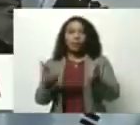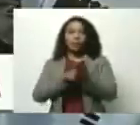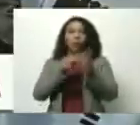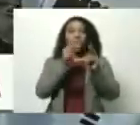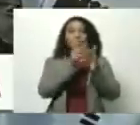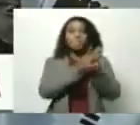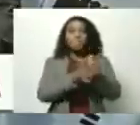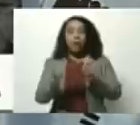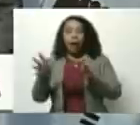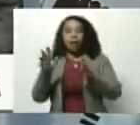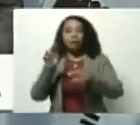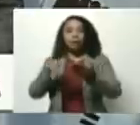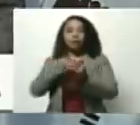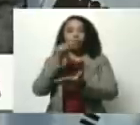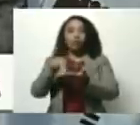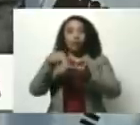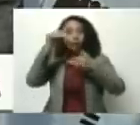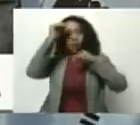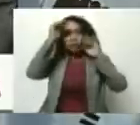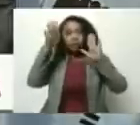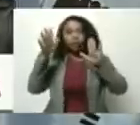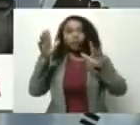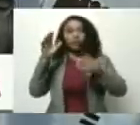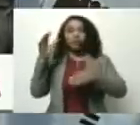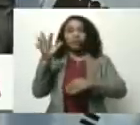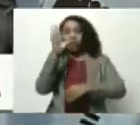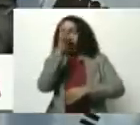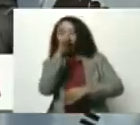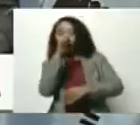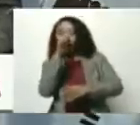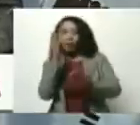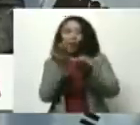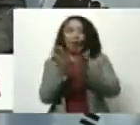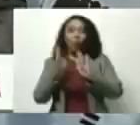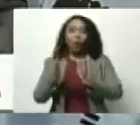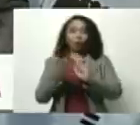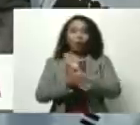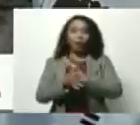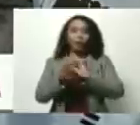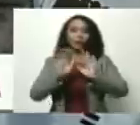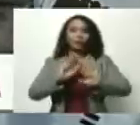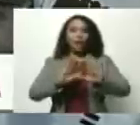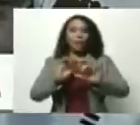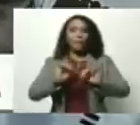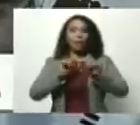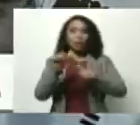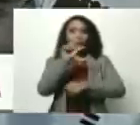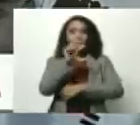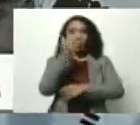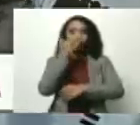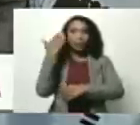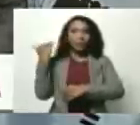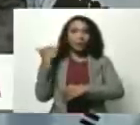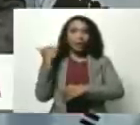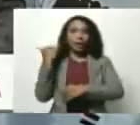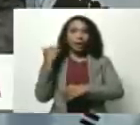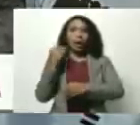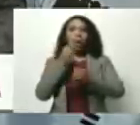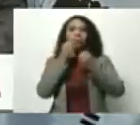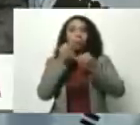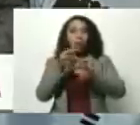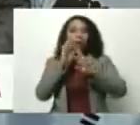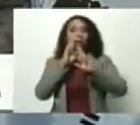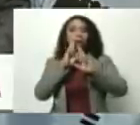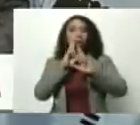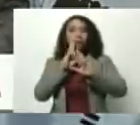de prevención del acoso escolar que ya arrancó la semana pasada, está dando buenos resultados, está